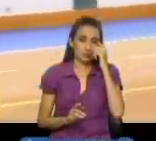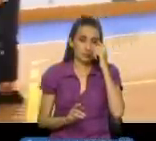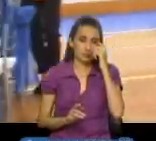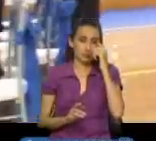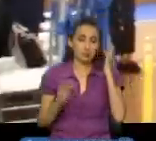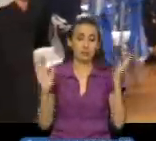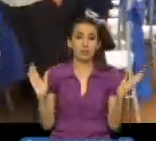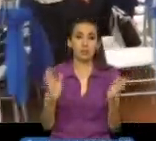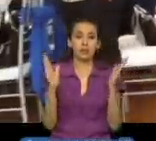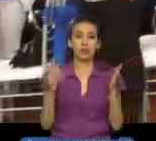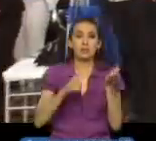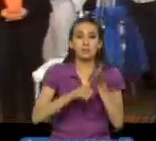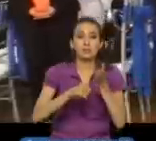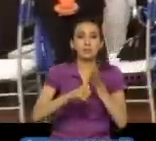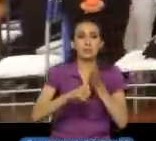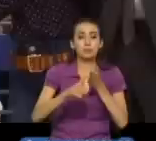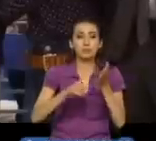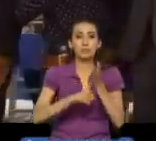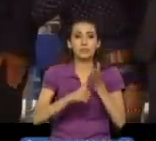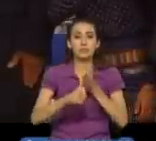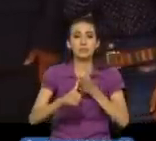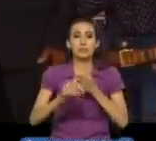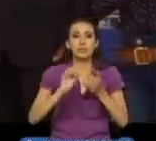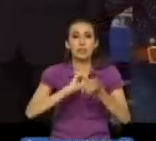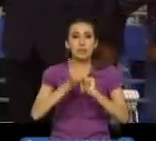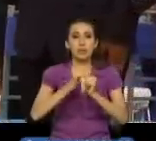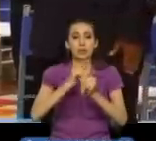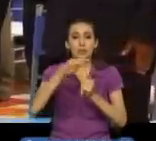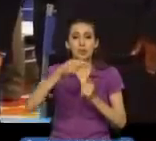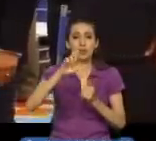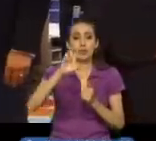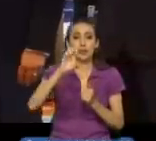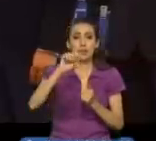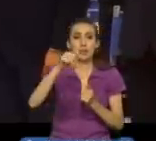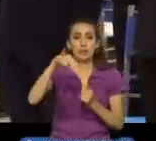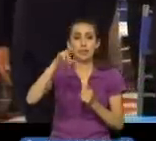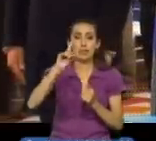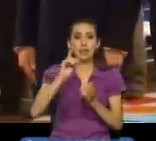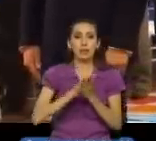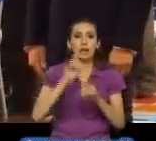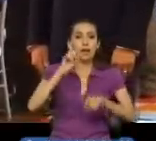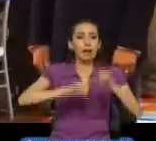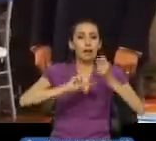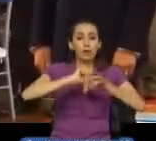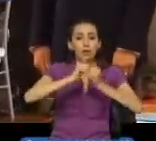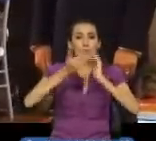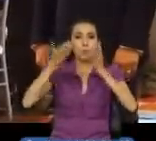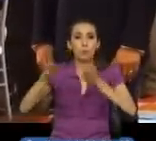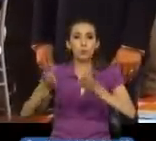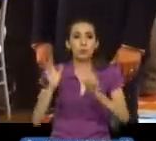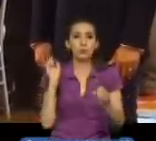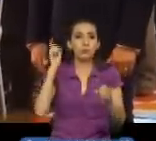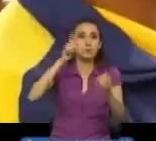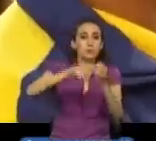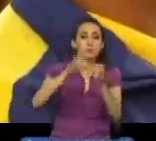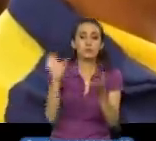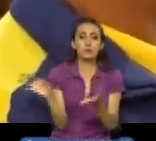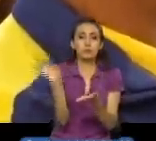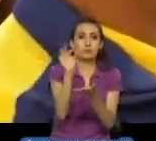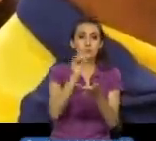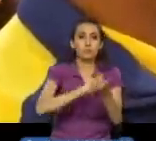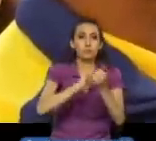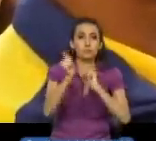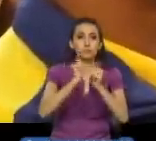del deporte reconoció este miércoles a los atletas juveniles Glenda morejón frickson chile y David ardo quienes representaron a nuestro país en el campeonato mundial de